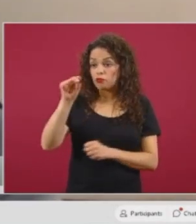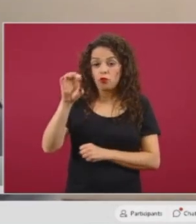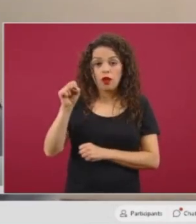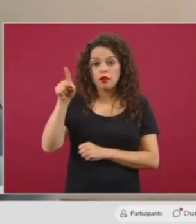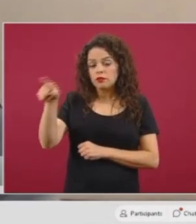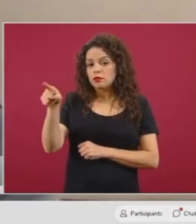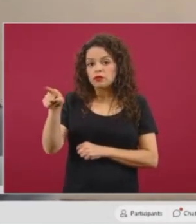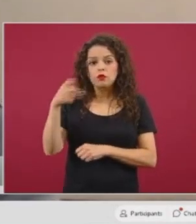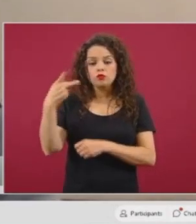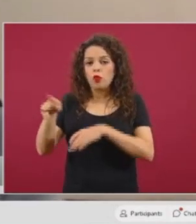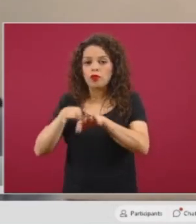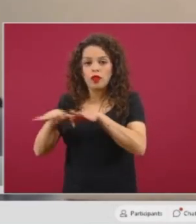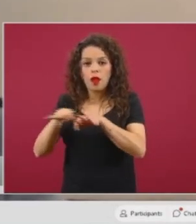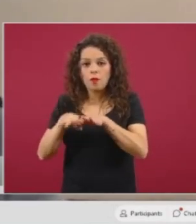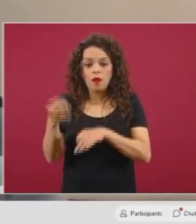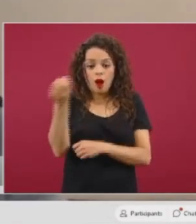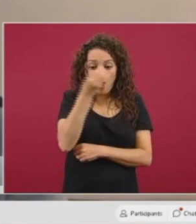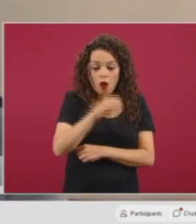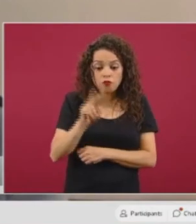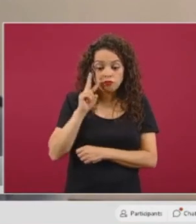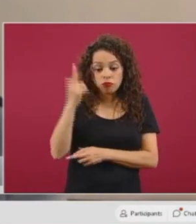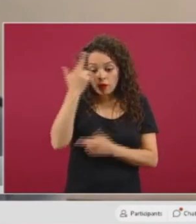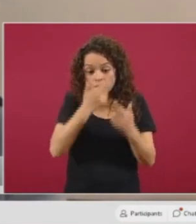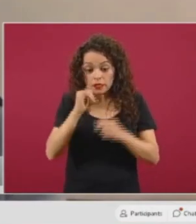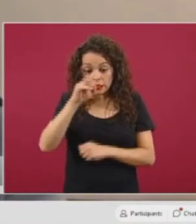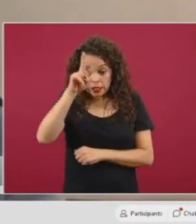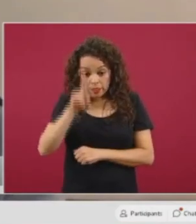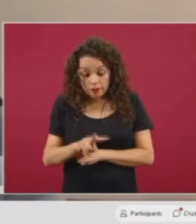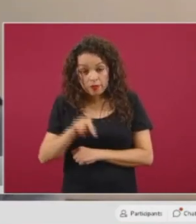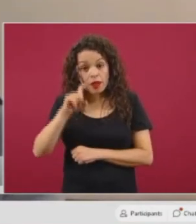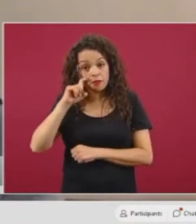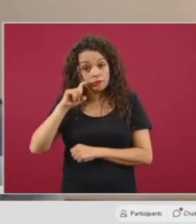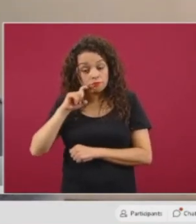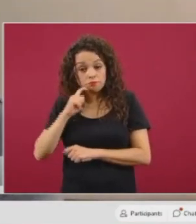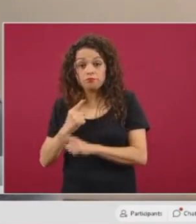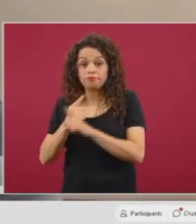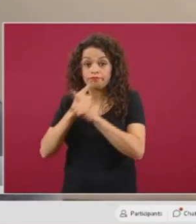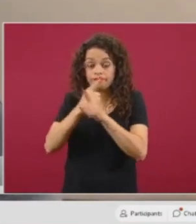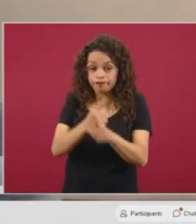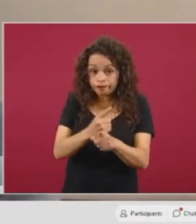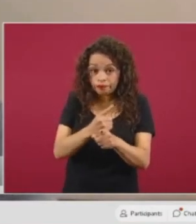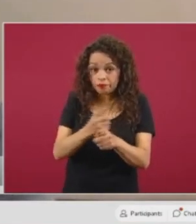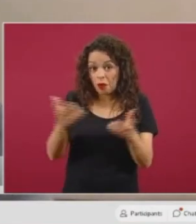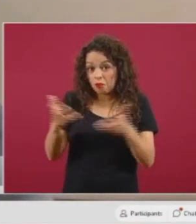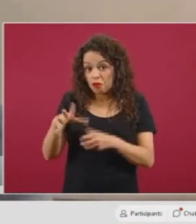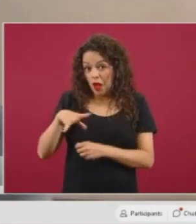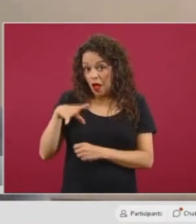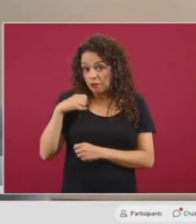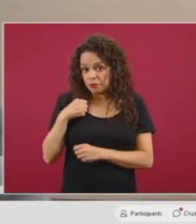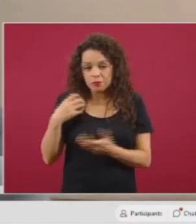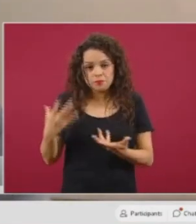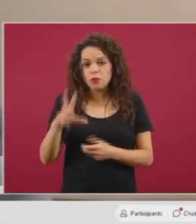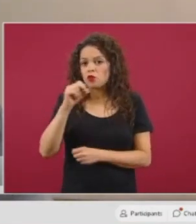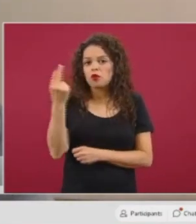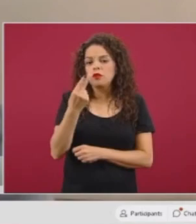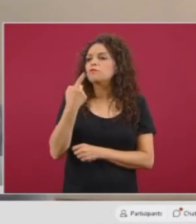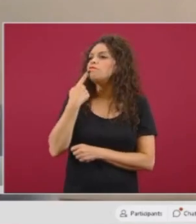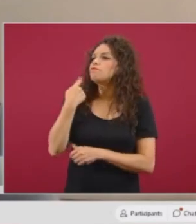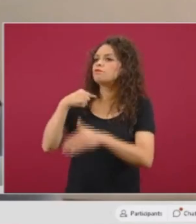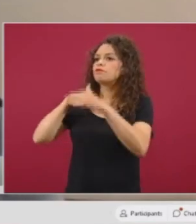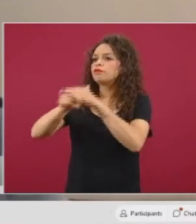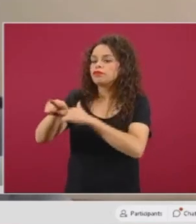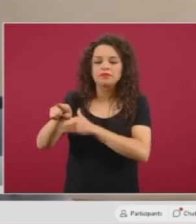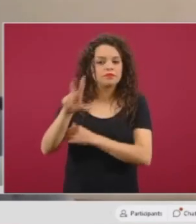producto de una violación sexual, y por lo tanto tampoco es necesario presentar una denuncia legal. La población a